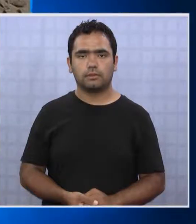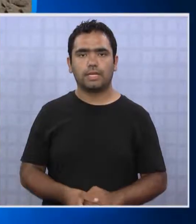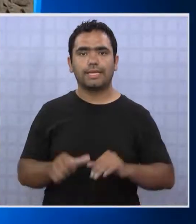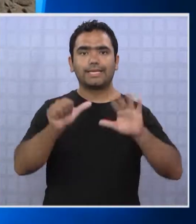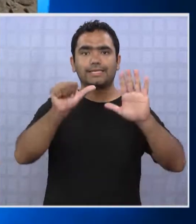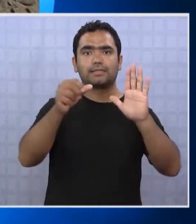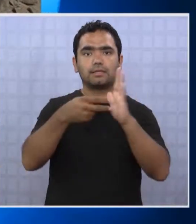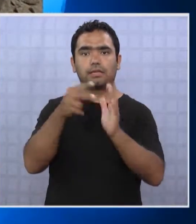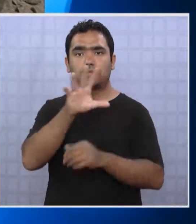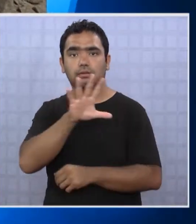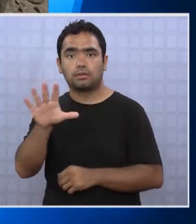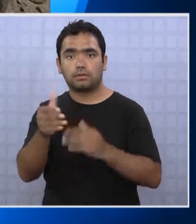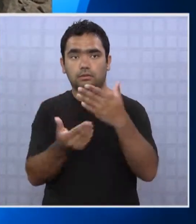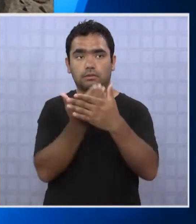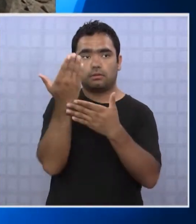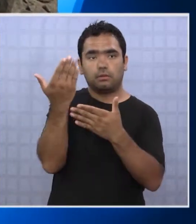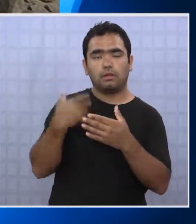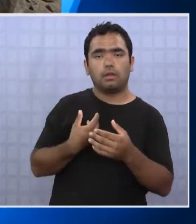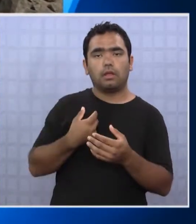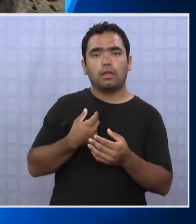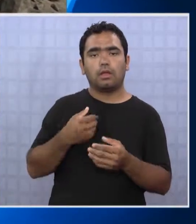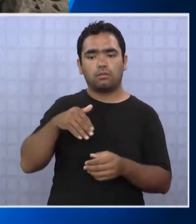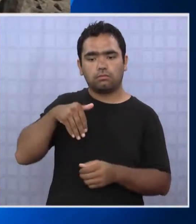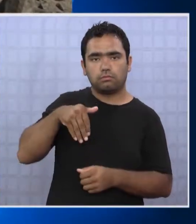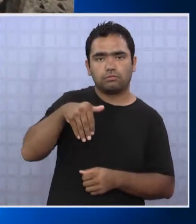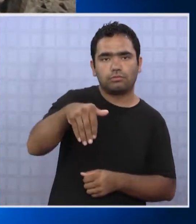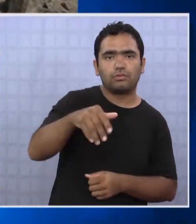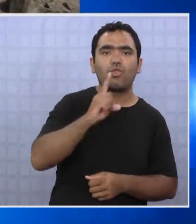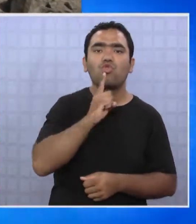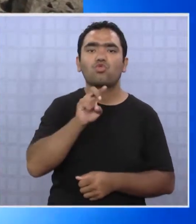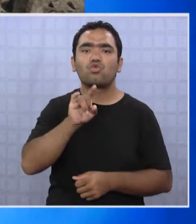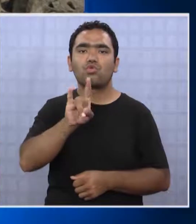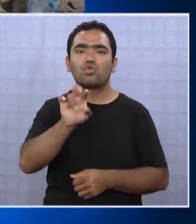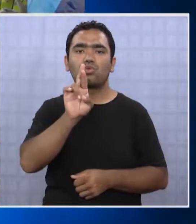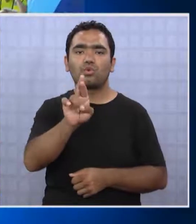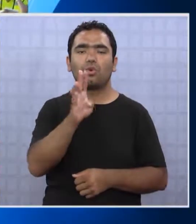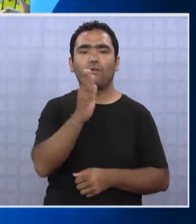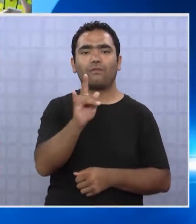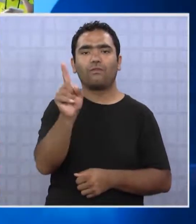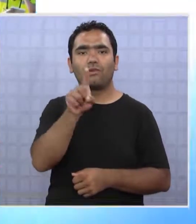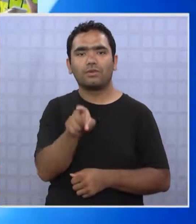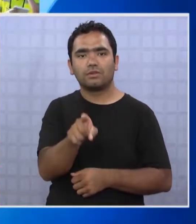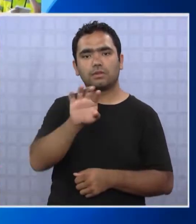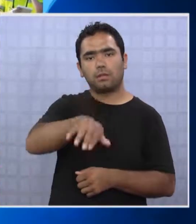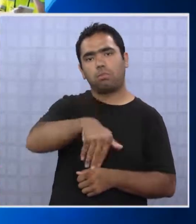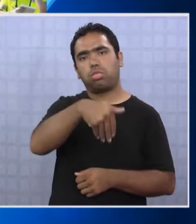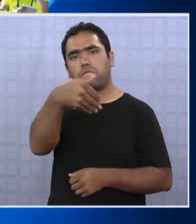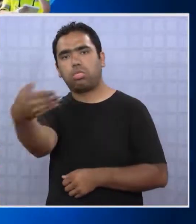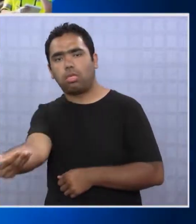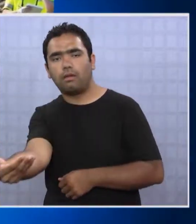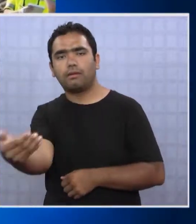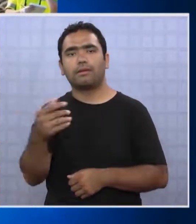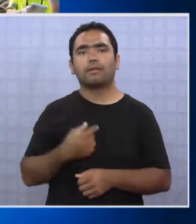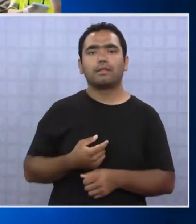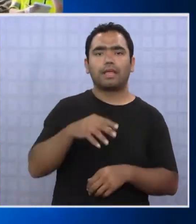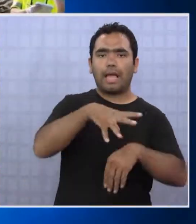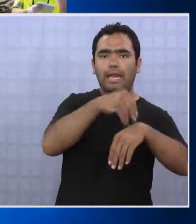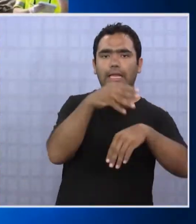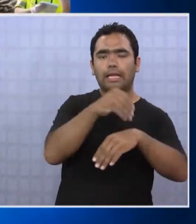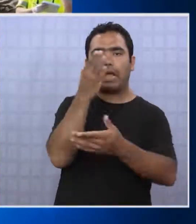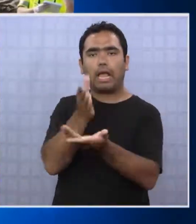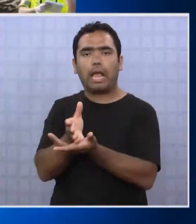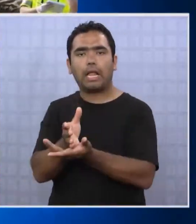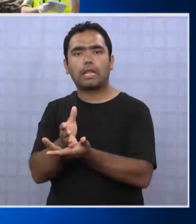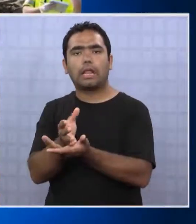a las 6 55 de la mañana una máquina de la empresa turbus que trasladaba a 43 pasajeros volcó cuando viajaba desde la ciudad de arica